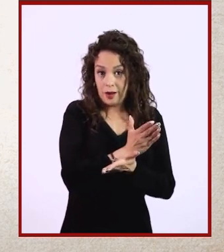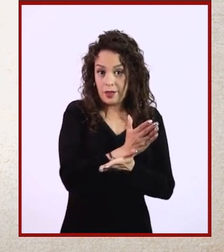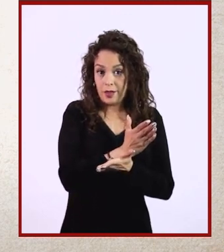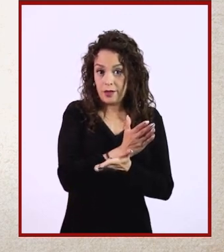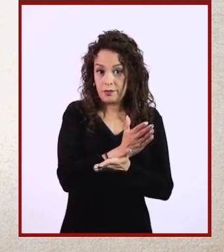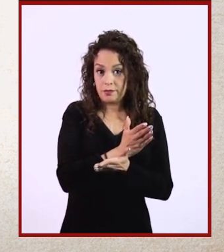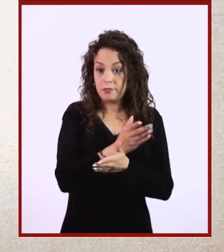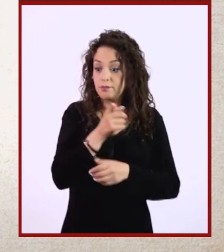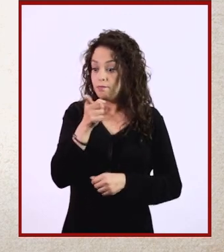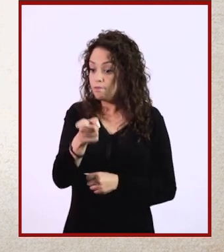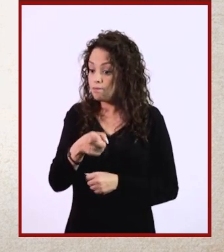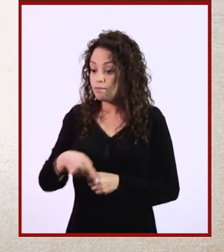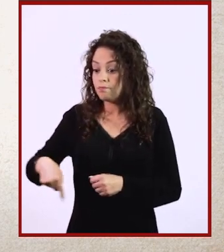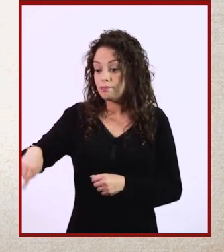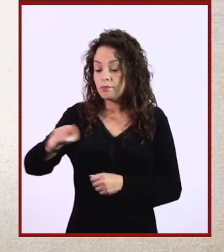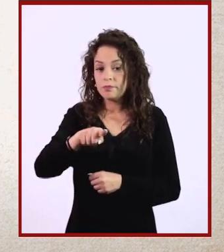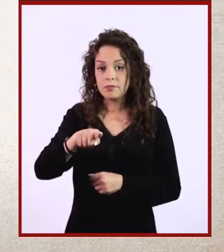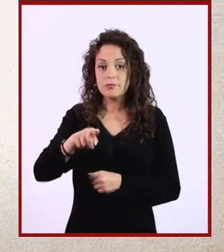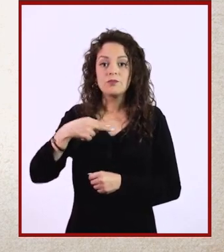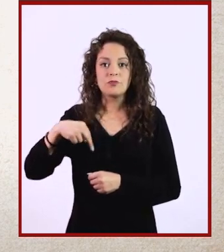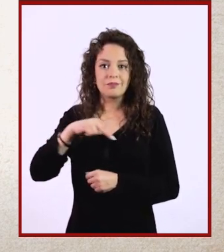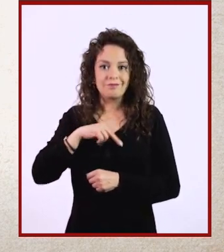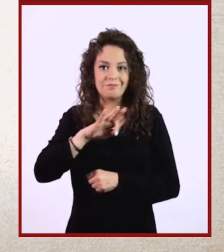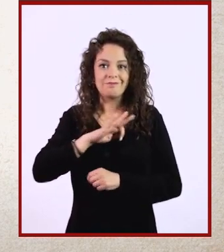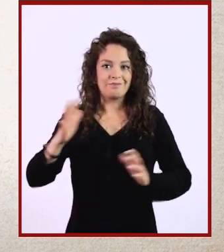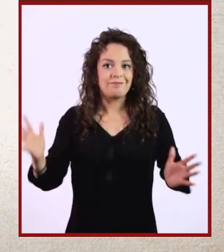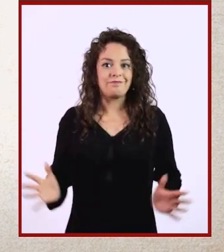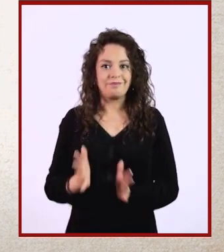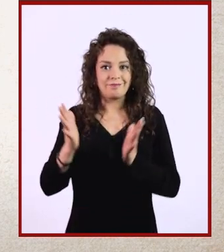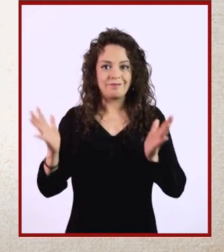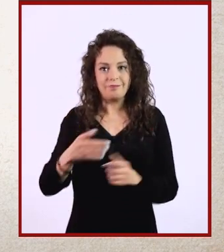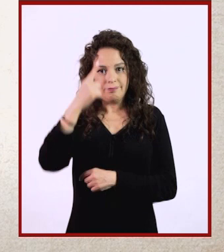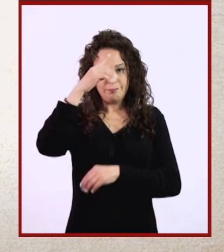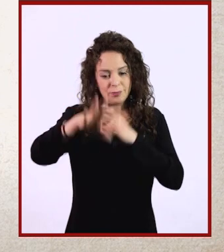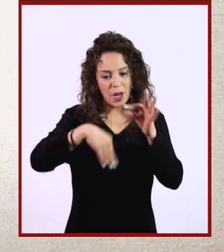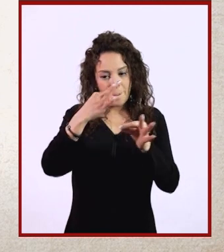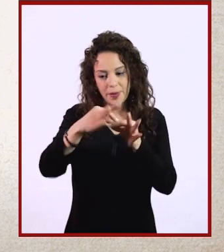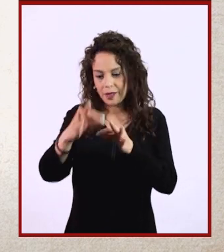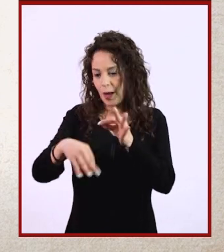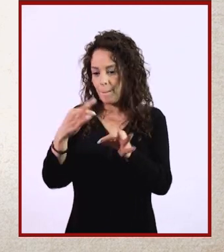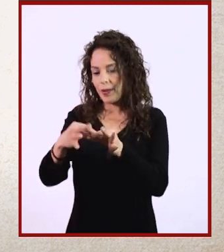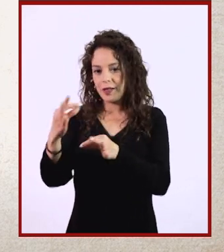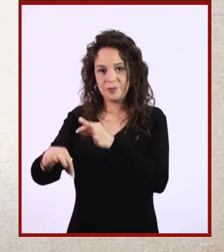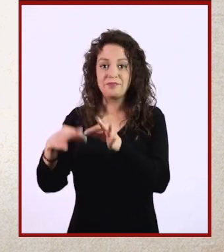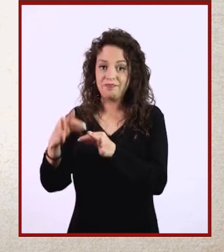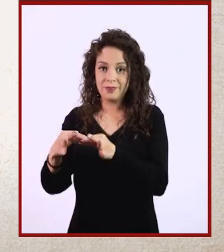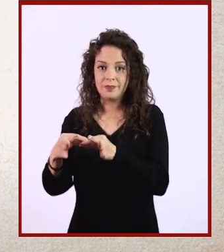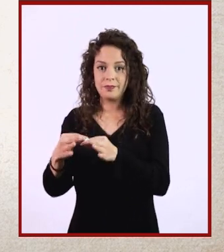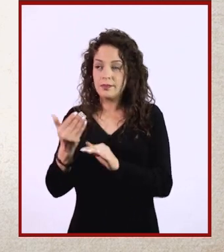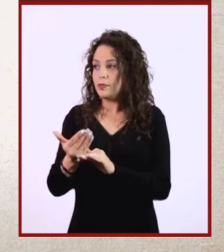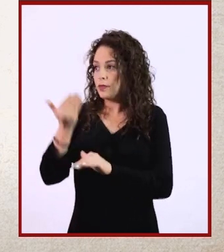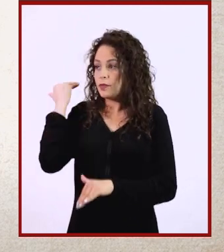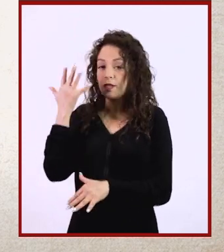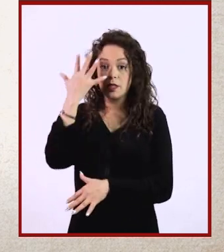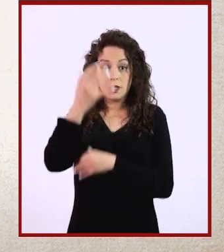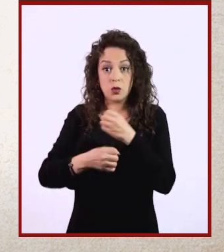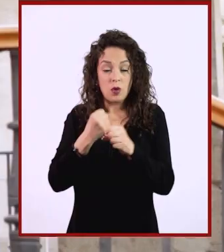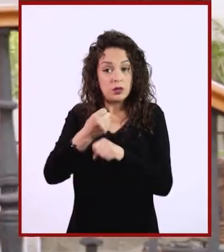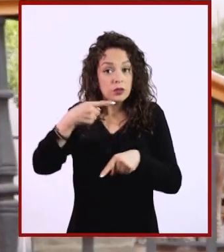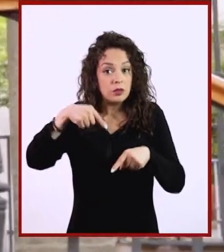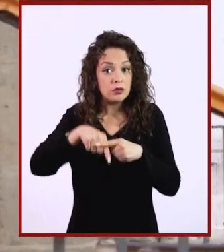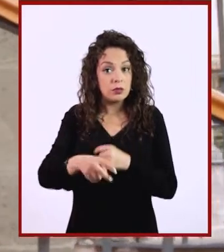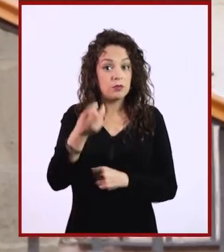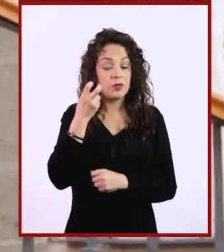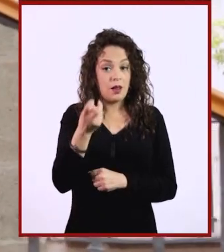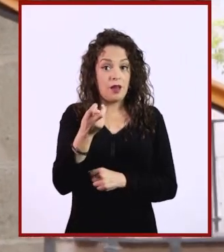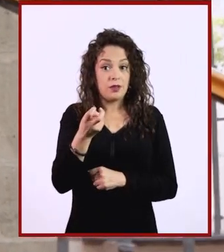cosa es lo que nos podemos impulsar nosotros para hacerlos cumplir. Hace 5 años que comenzó esta iniciativa